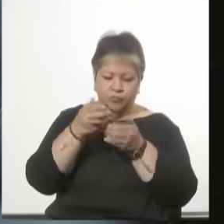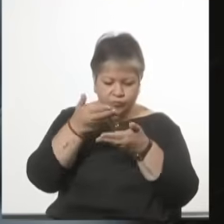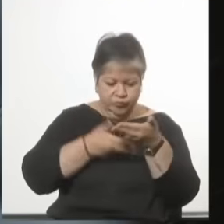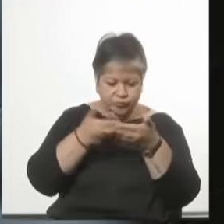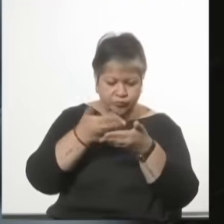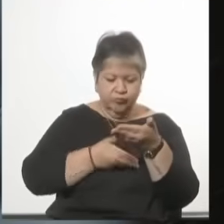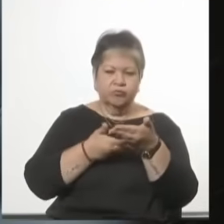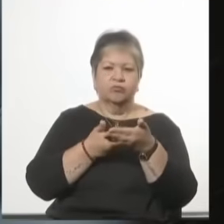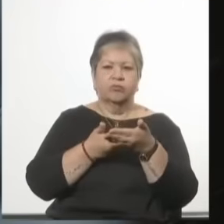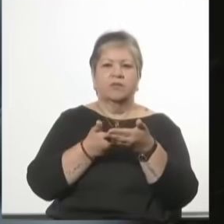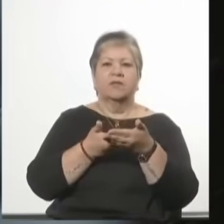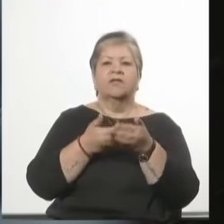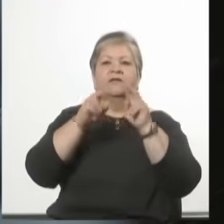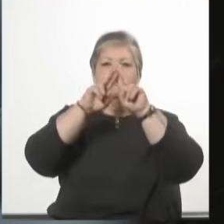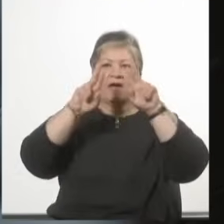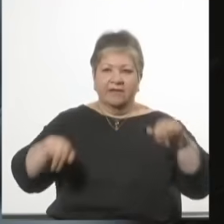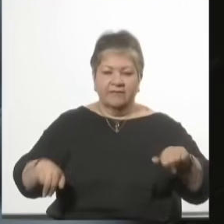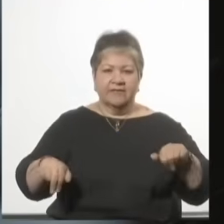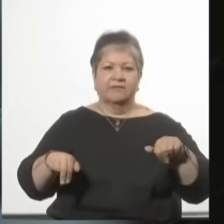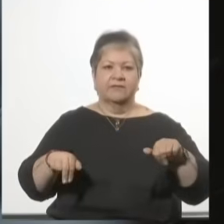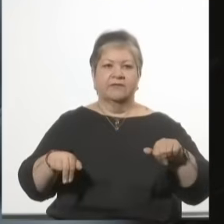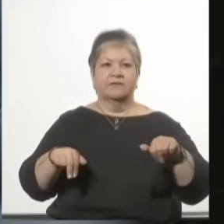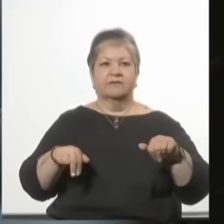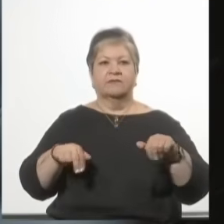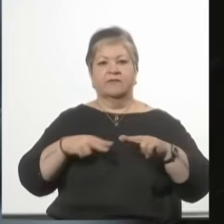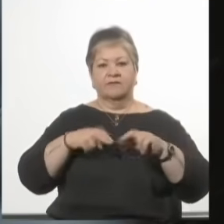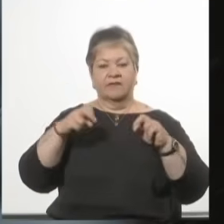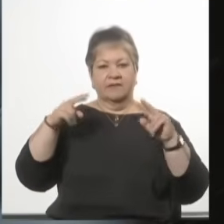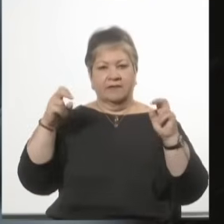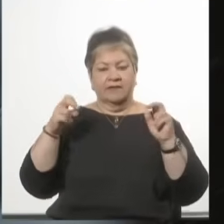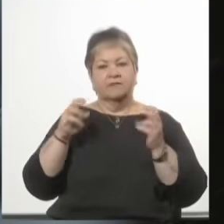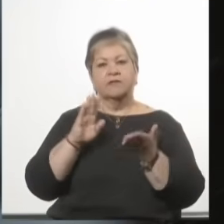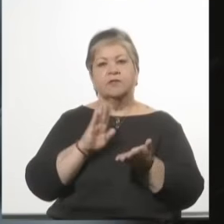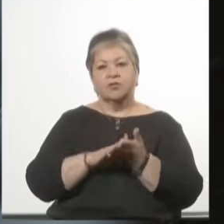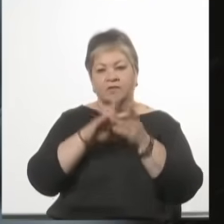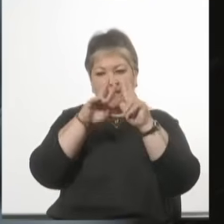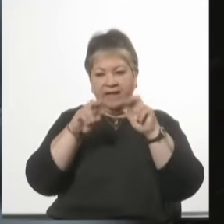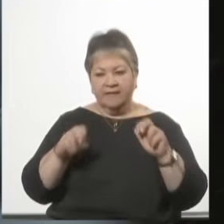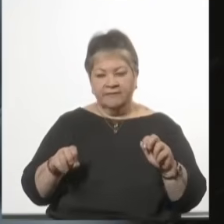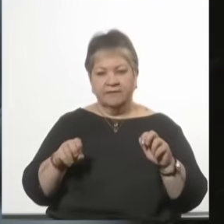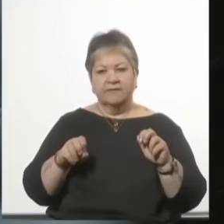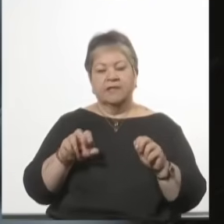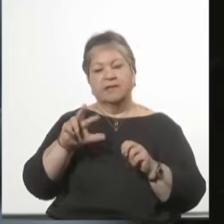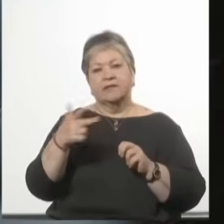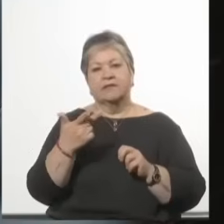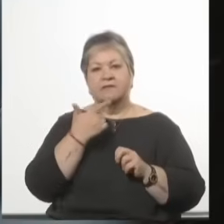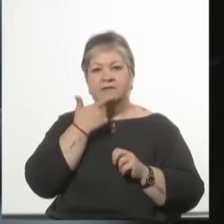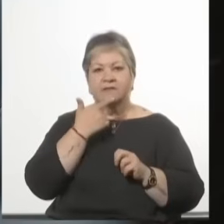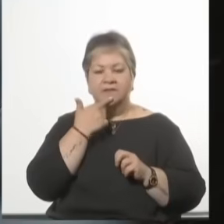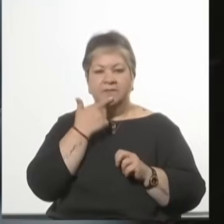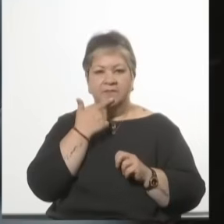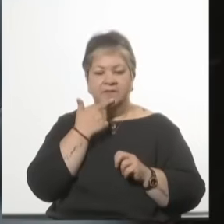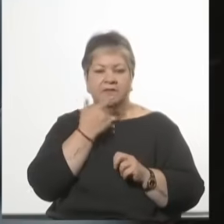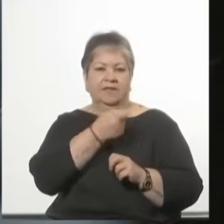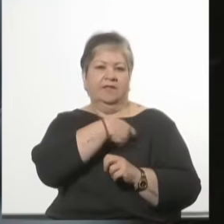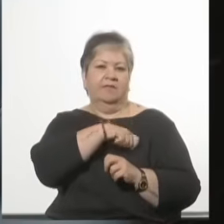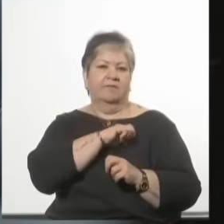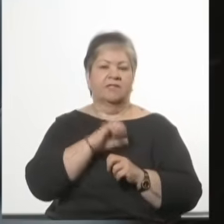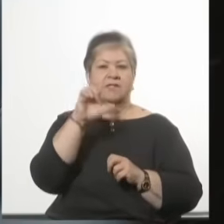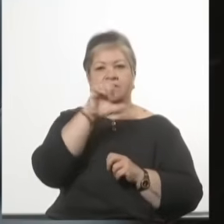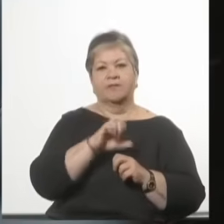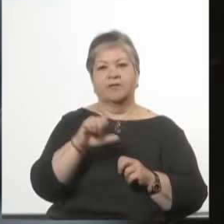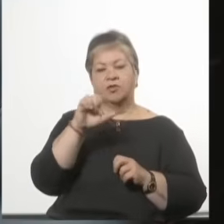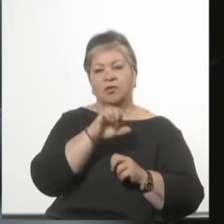financiera así, Habitat, quien se encuentra a estudio del directorio. Y el 3 de septiembre, Cardama informa la negativa de